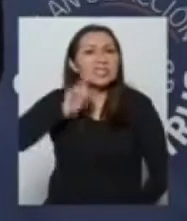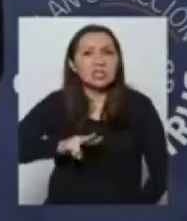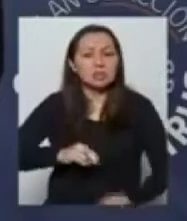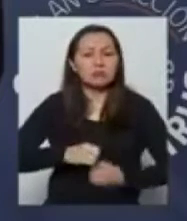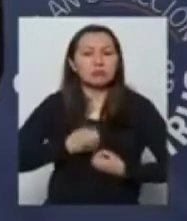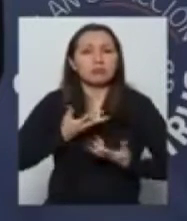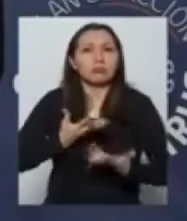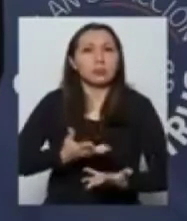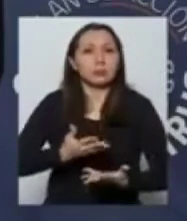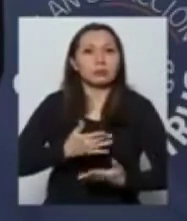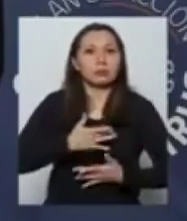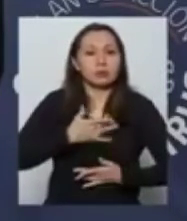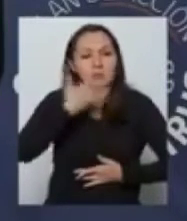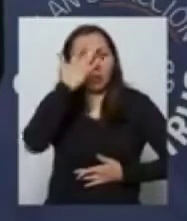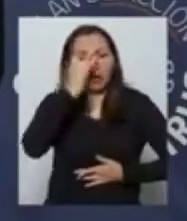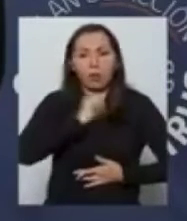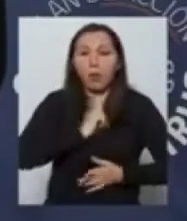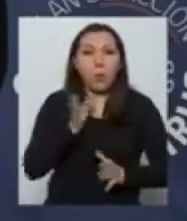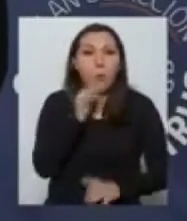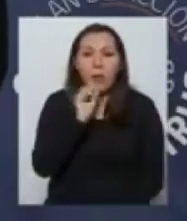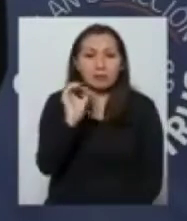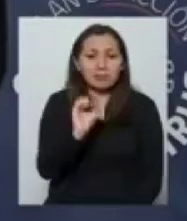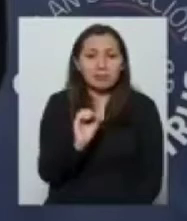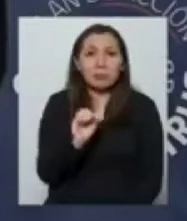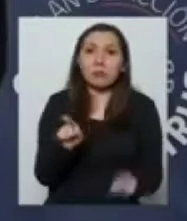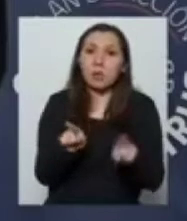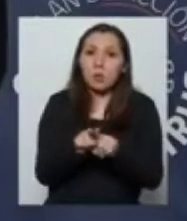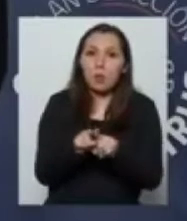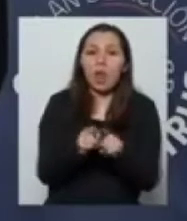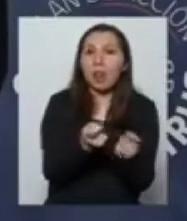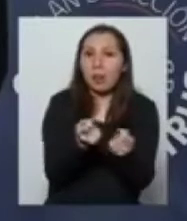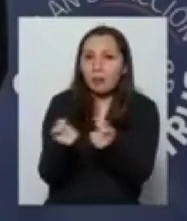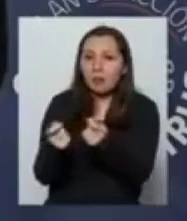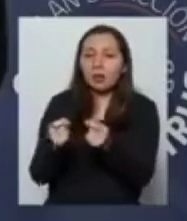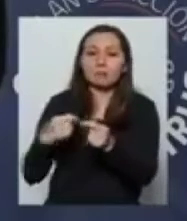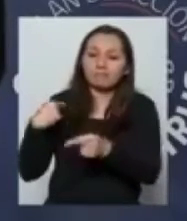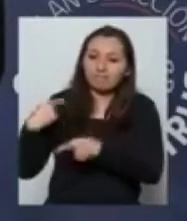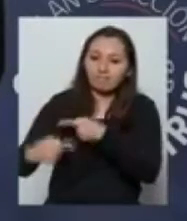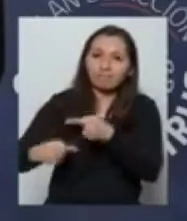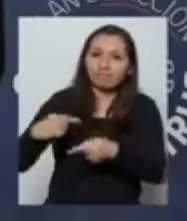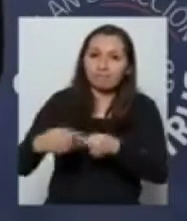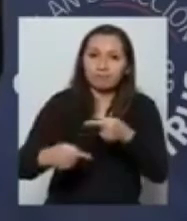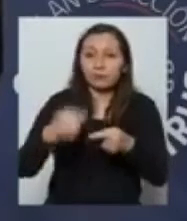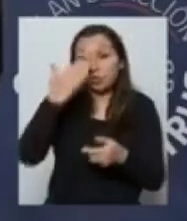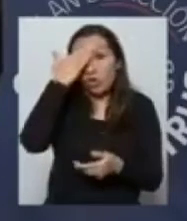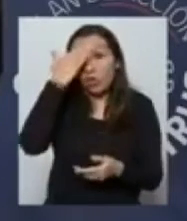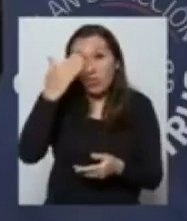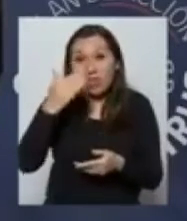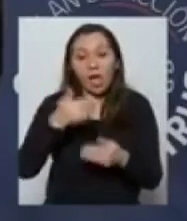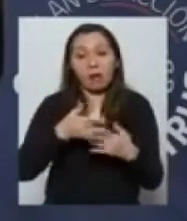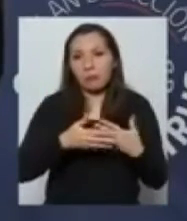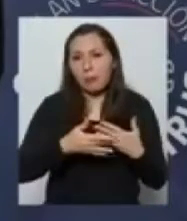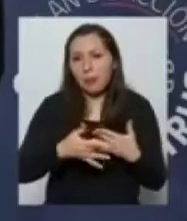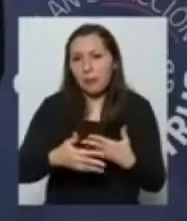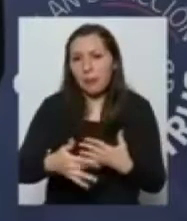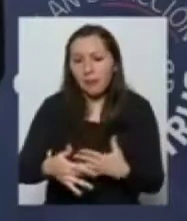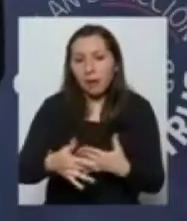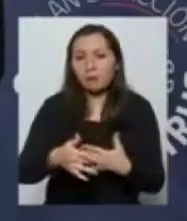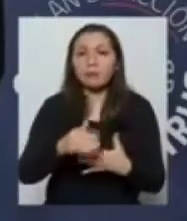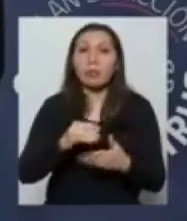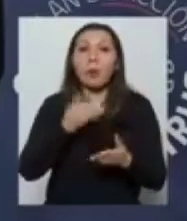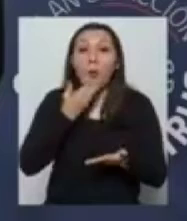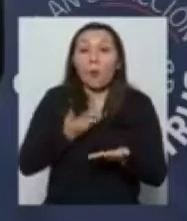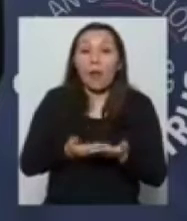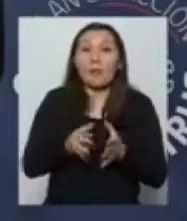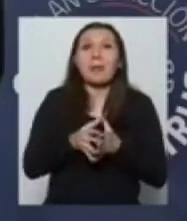síntomas. Como hemos ido poniendo en común a lo largo de los días que han transcurrido,